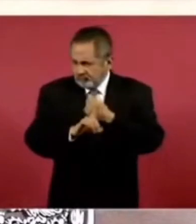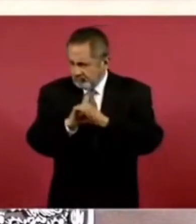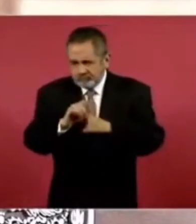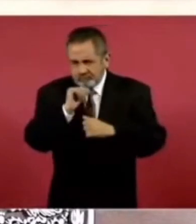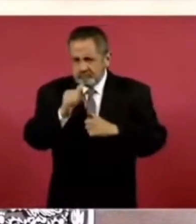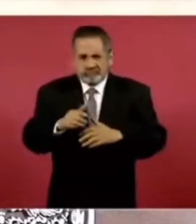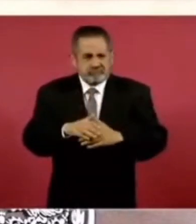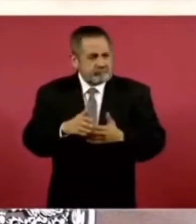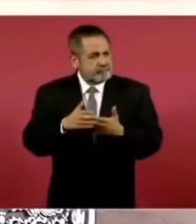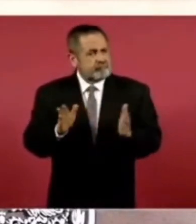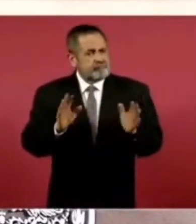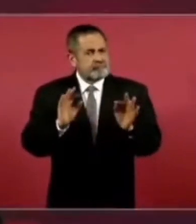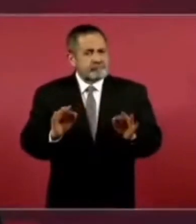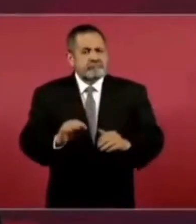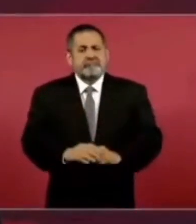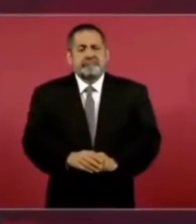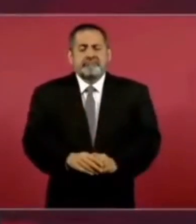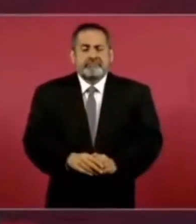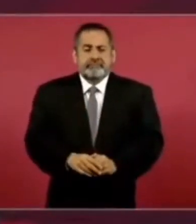en general,